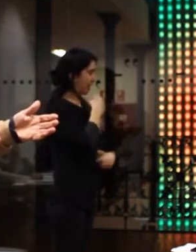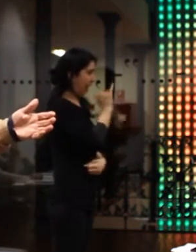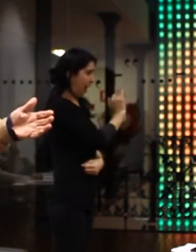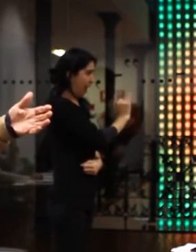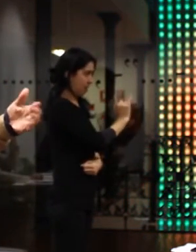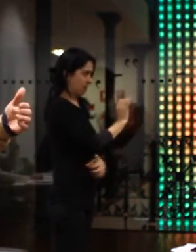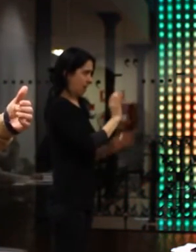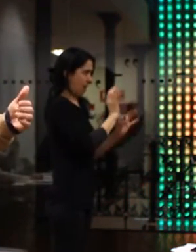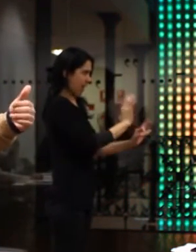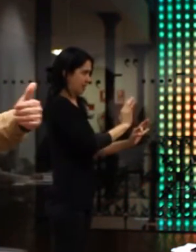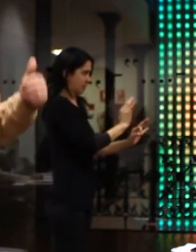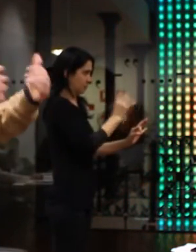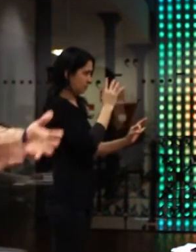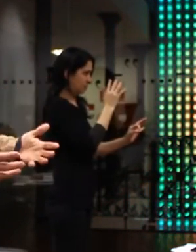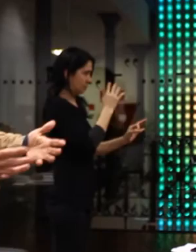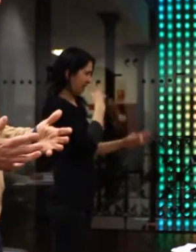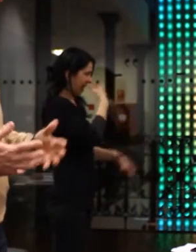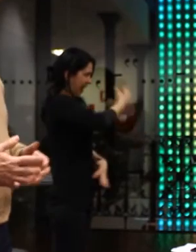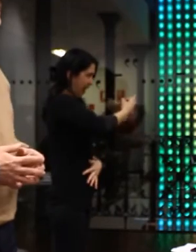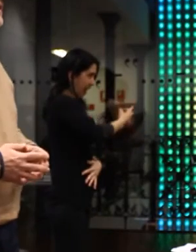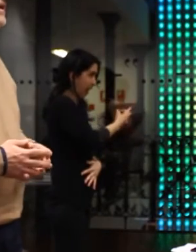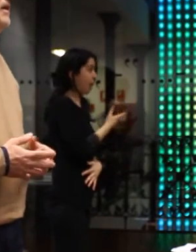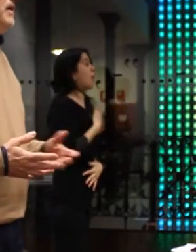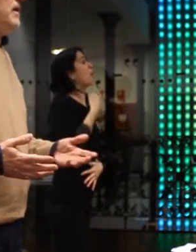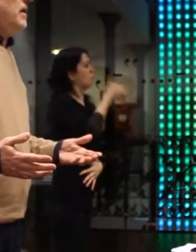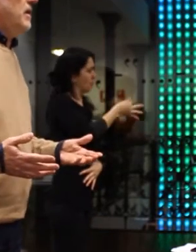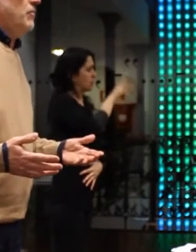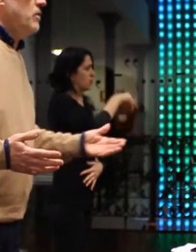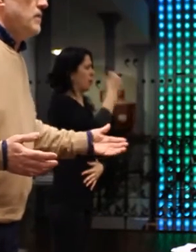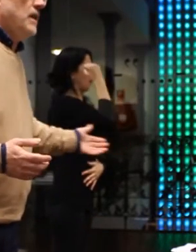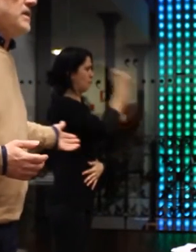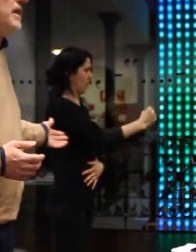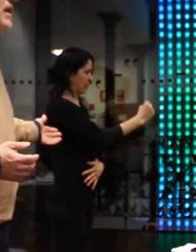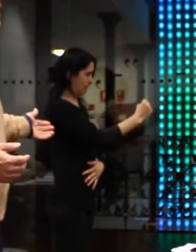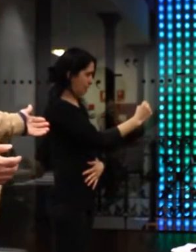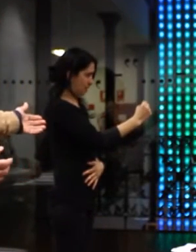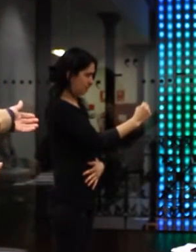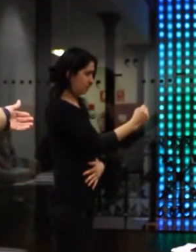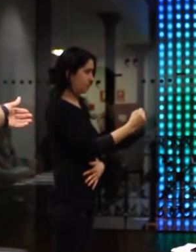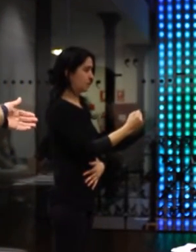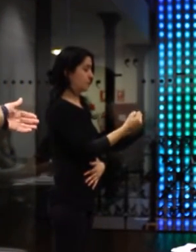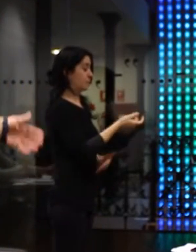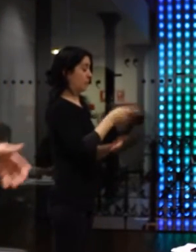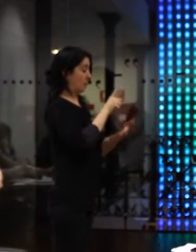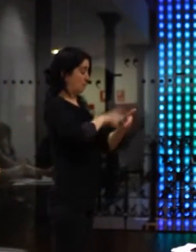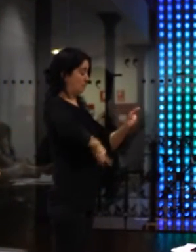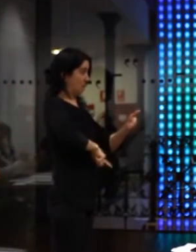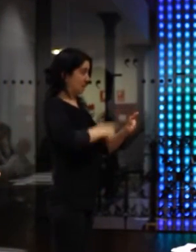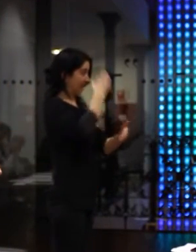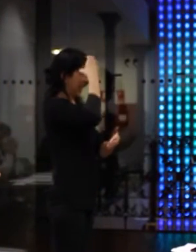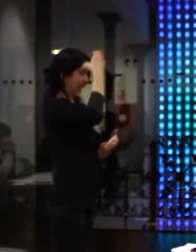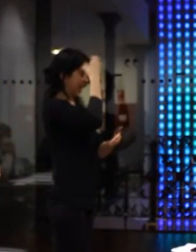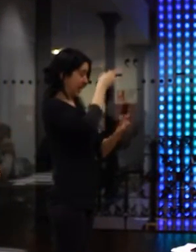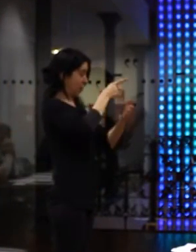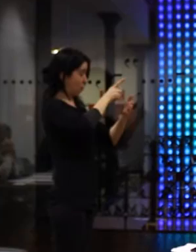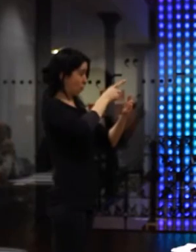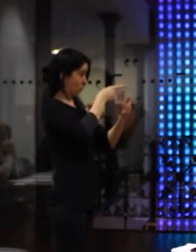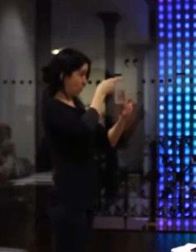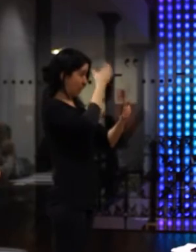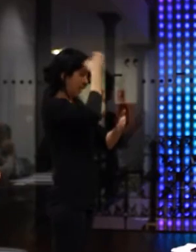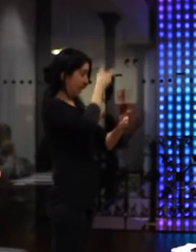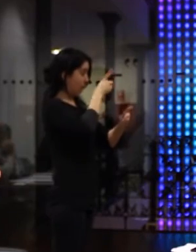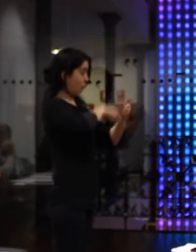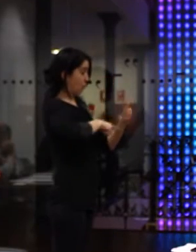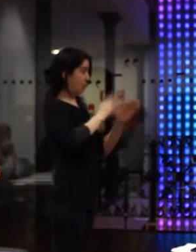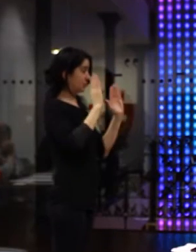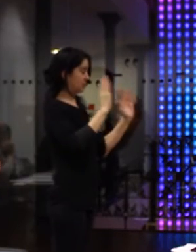científica con los datos que os he dado, sino que mata. Y bueno, en este mes, lo que llevamos de enero, hay 7 personas que han muerto